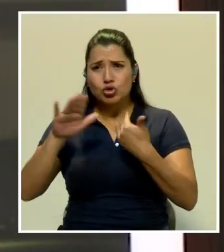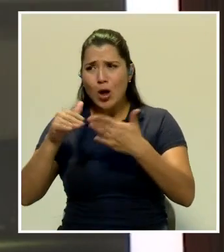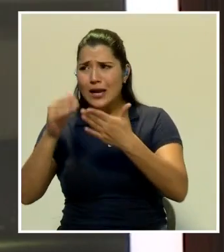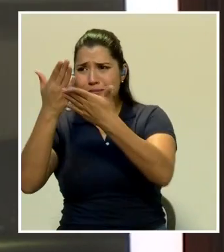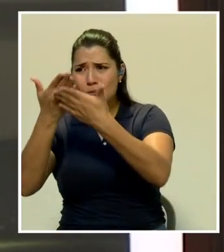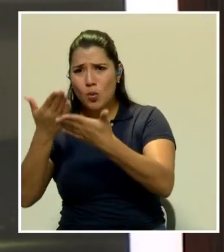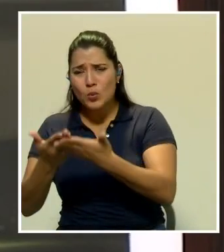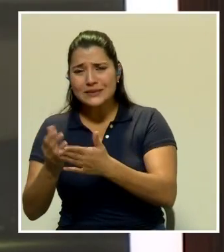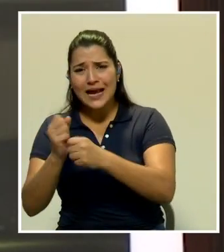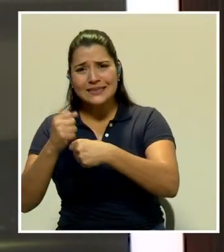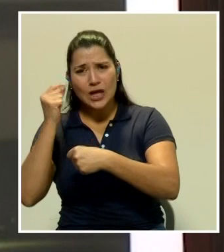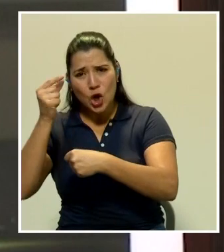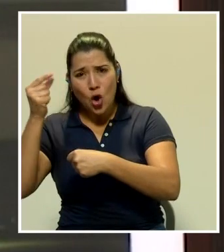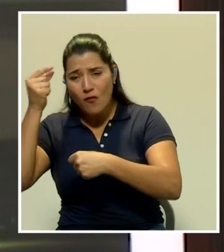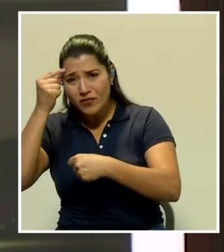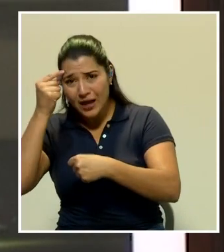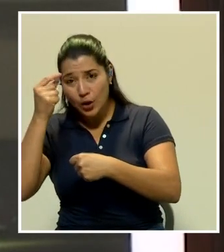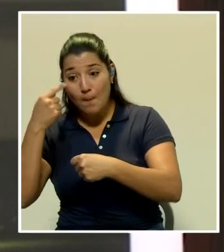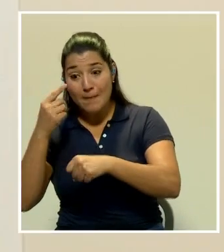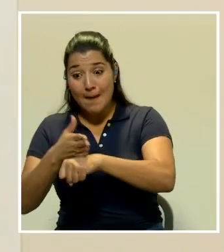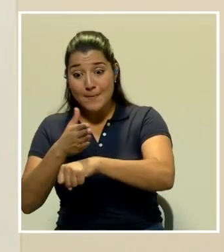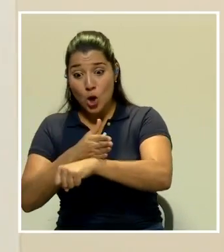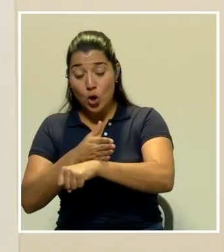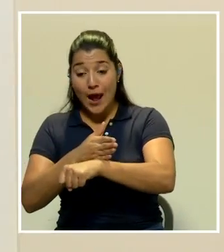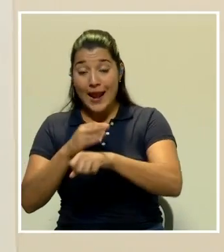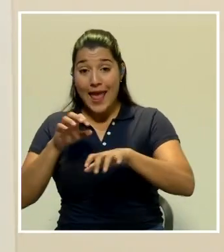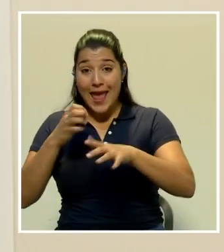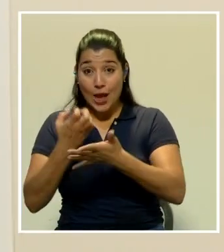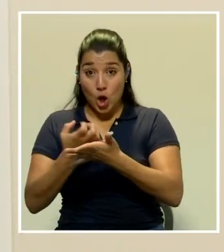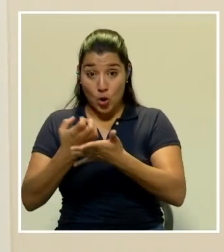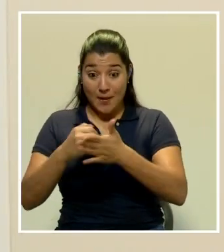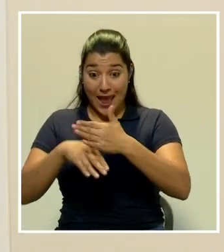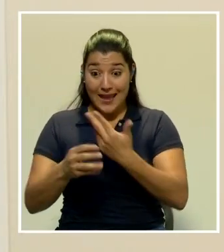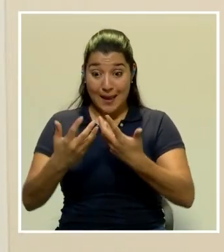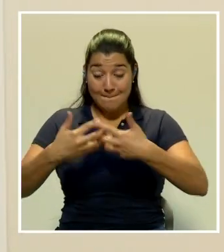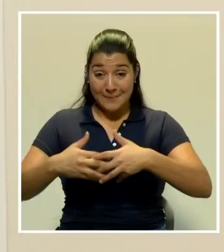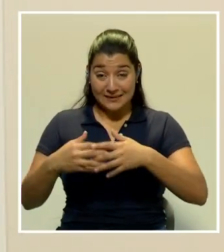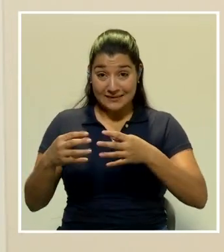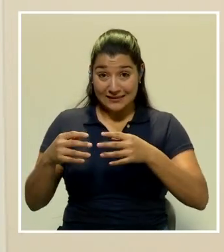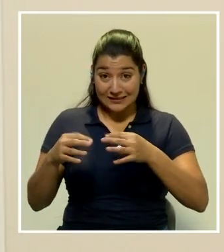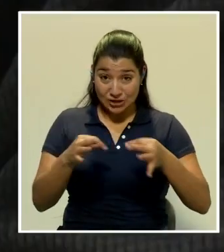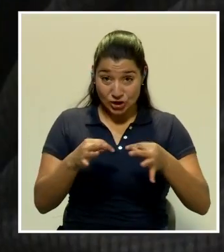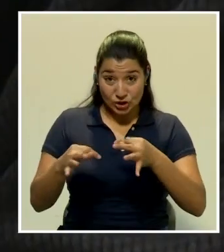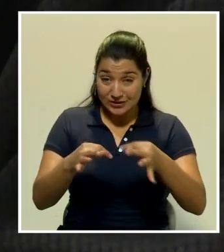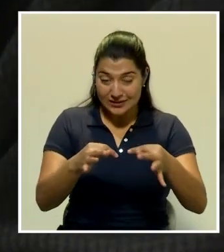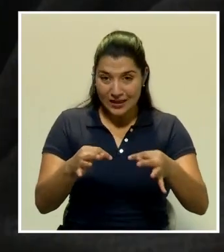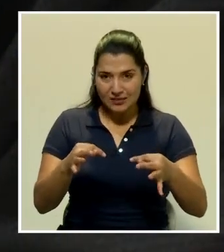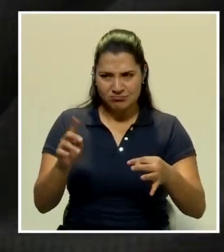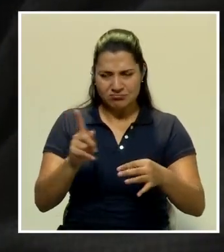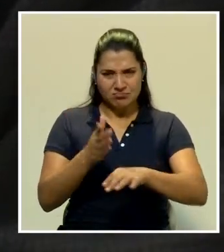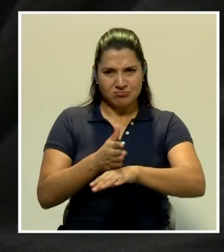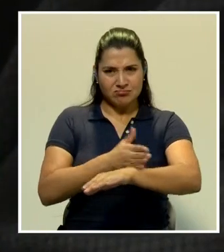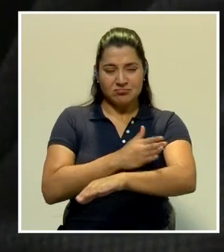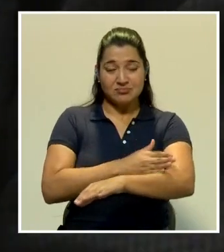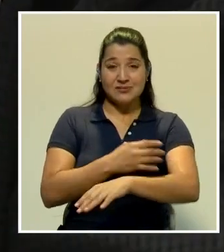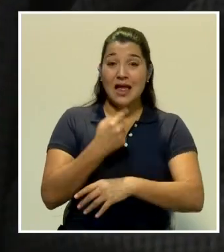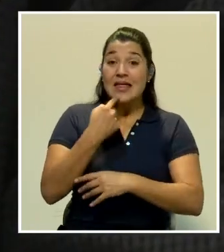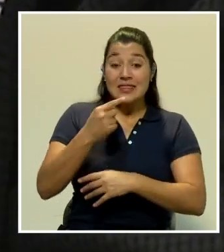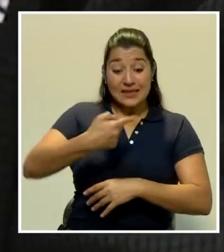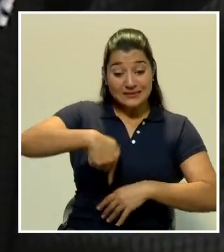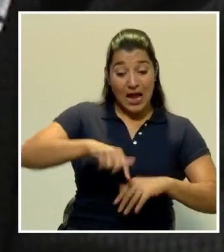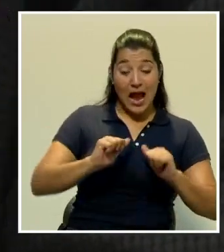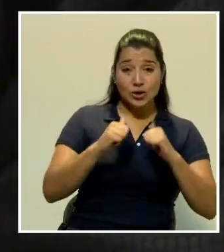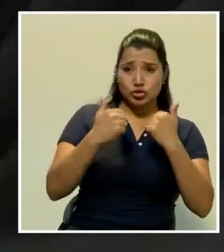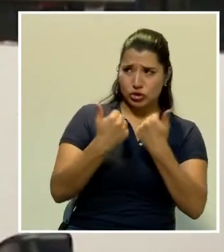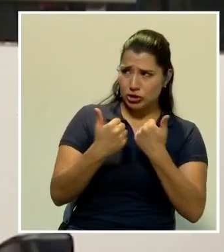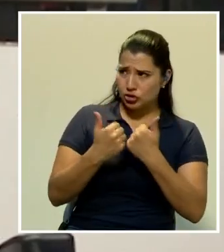sus funciones. La Asociación Costarricense de Agencias de Viajes, ACAF, fue clara en indicar que sus asociados se han acercado a